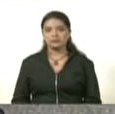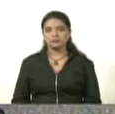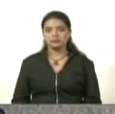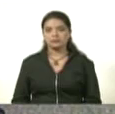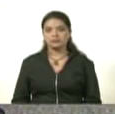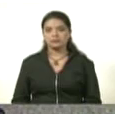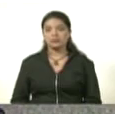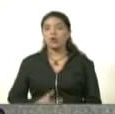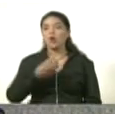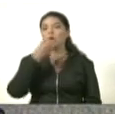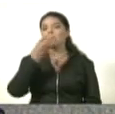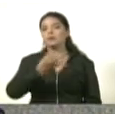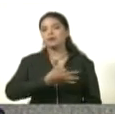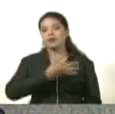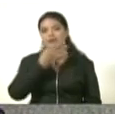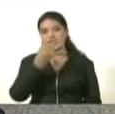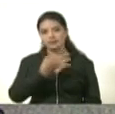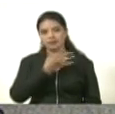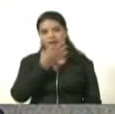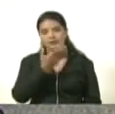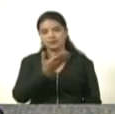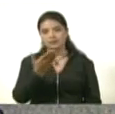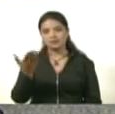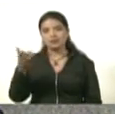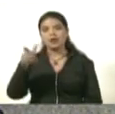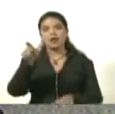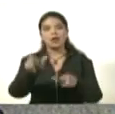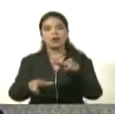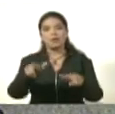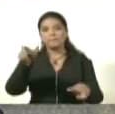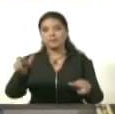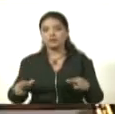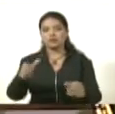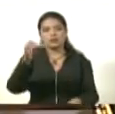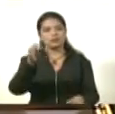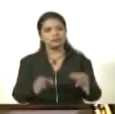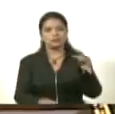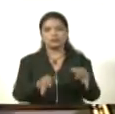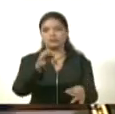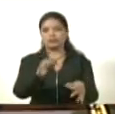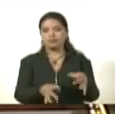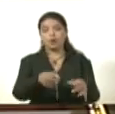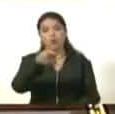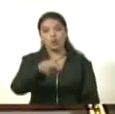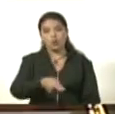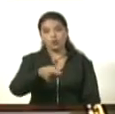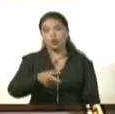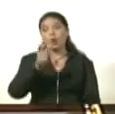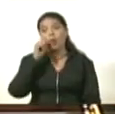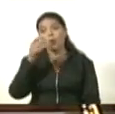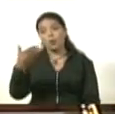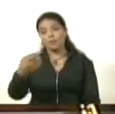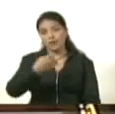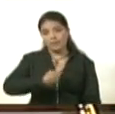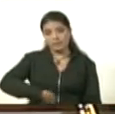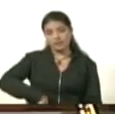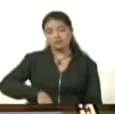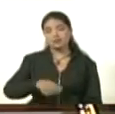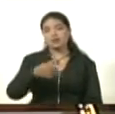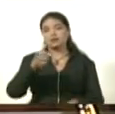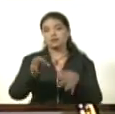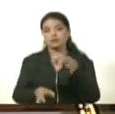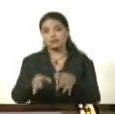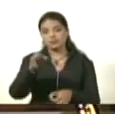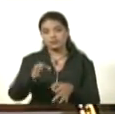Muy buenas tardes a los señores honorables magistrados del Tribunal Supremo de Justicia, a su presidente, el doctor